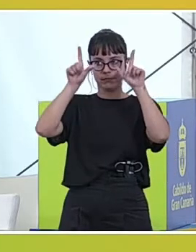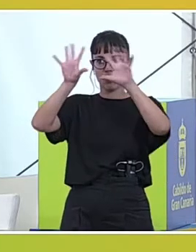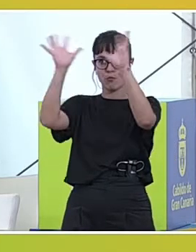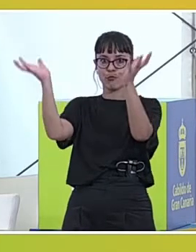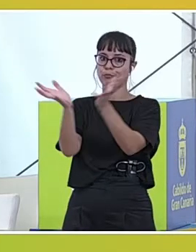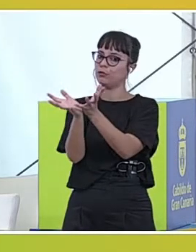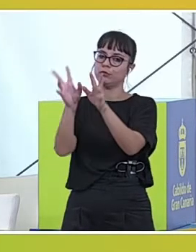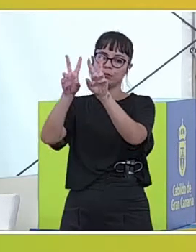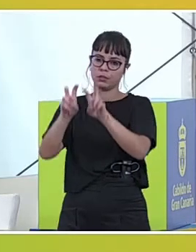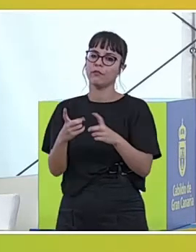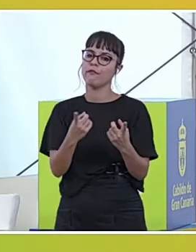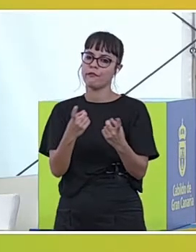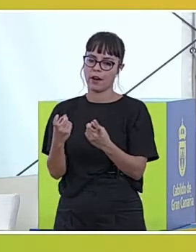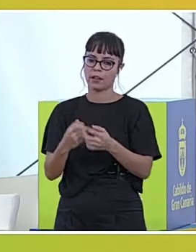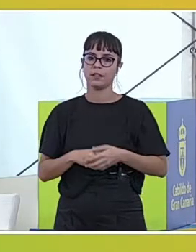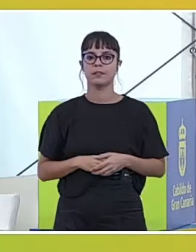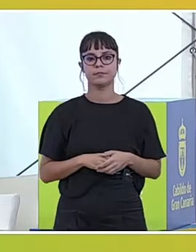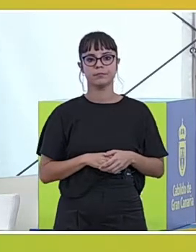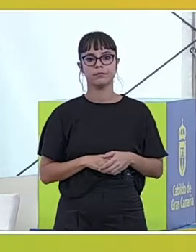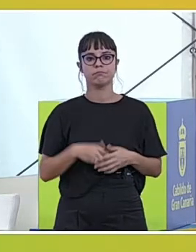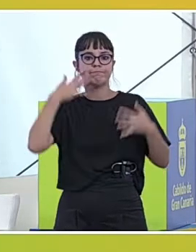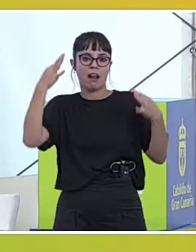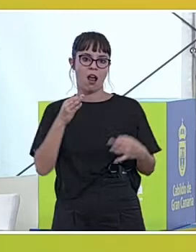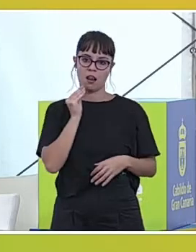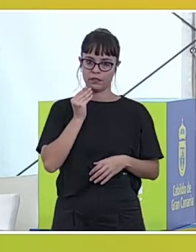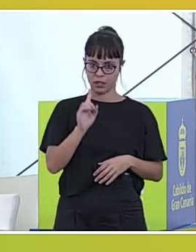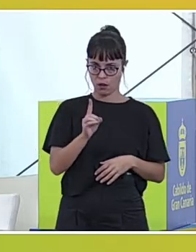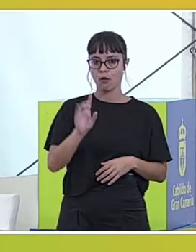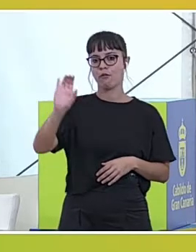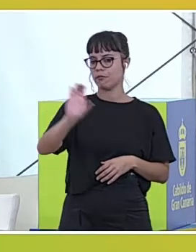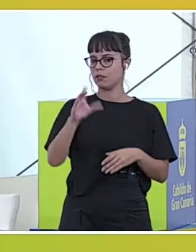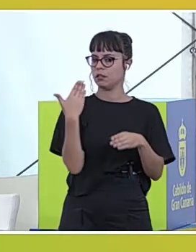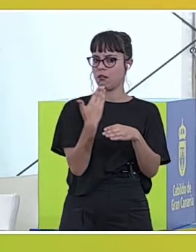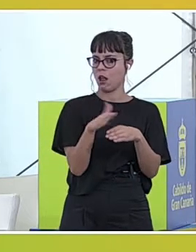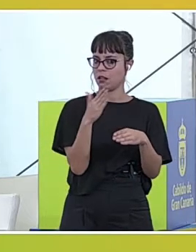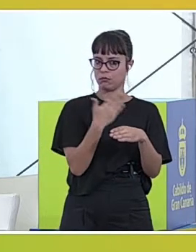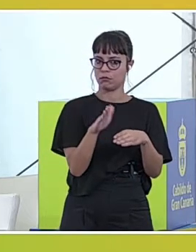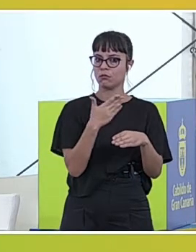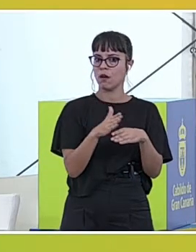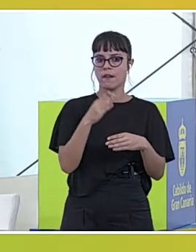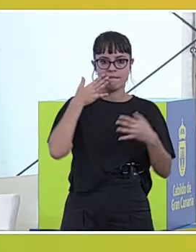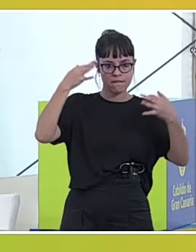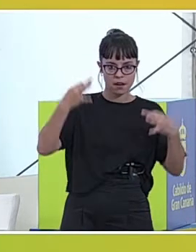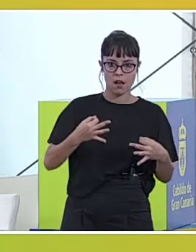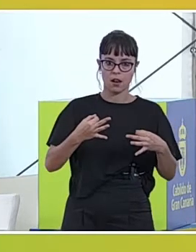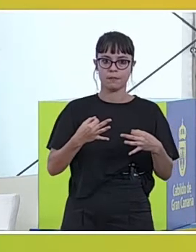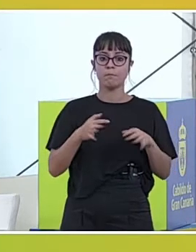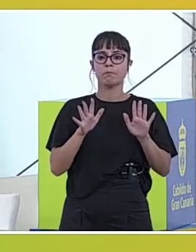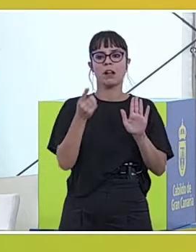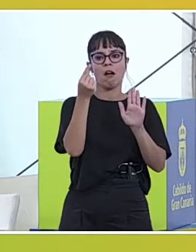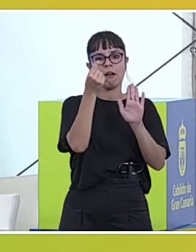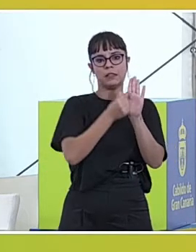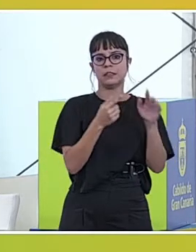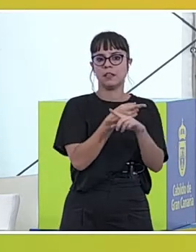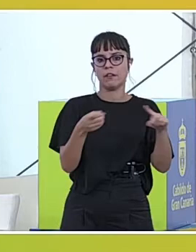salmueras en condiciones reales, salmueras reales que no sean artificiales, sino salmueras que además tengan diferentes características. Salmueras